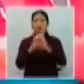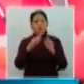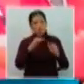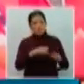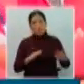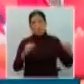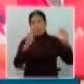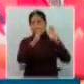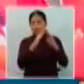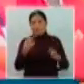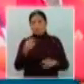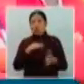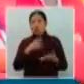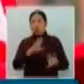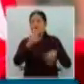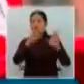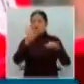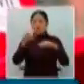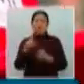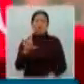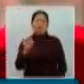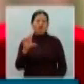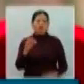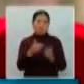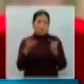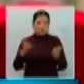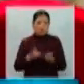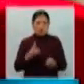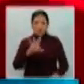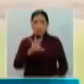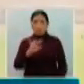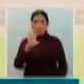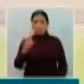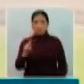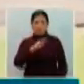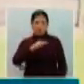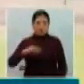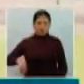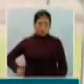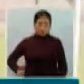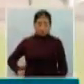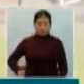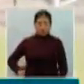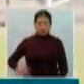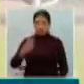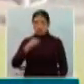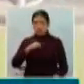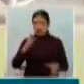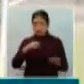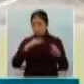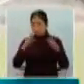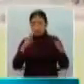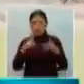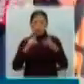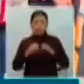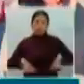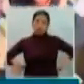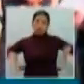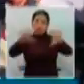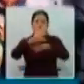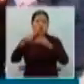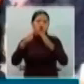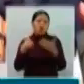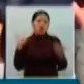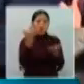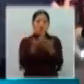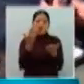hemos visitado 20 provincias, 87 municipios, y eso nos ha permitido llegar a todo el rincón, a todos